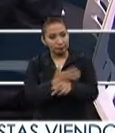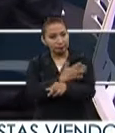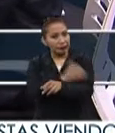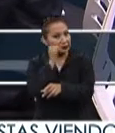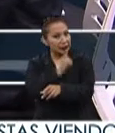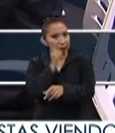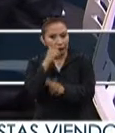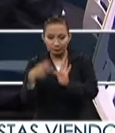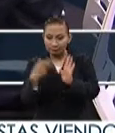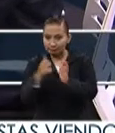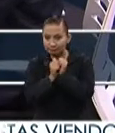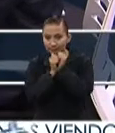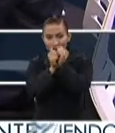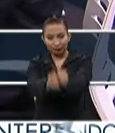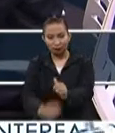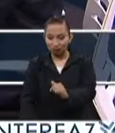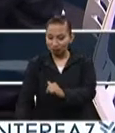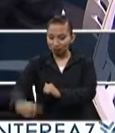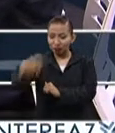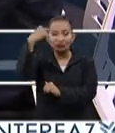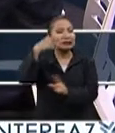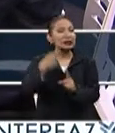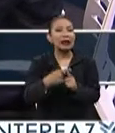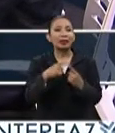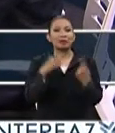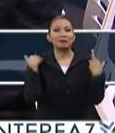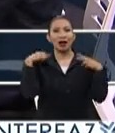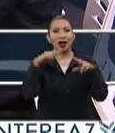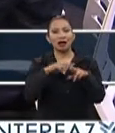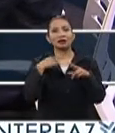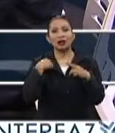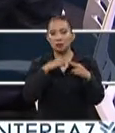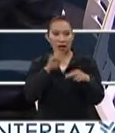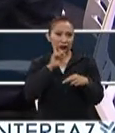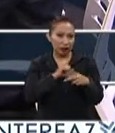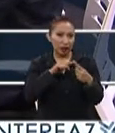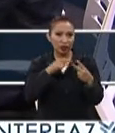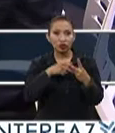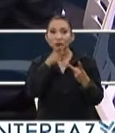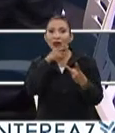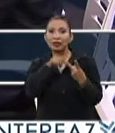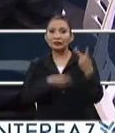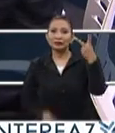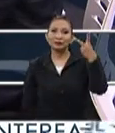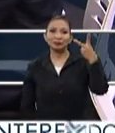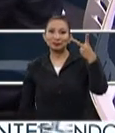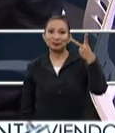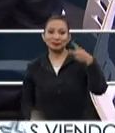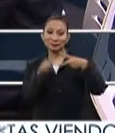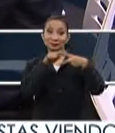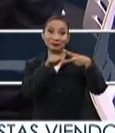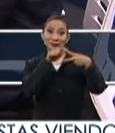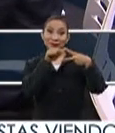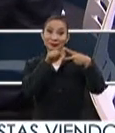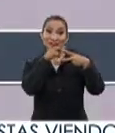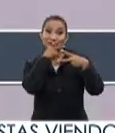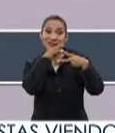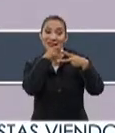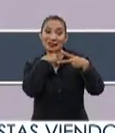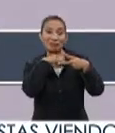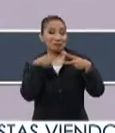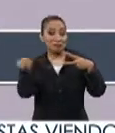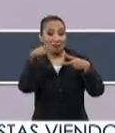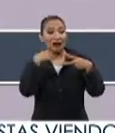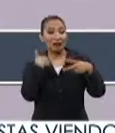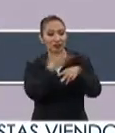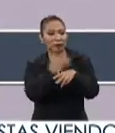acompañan permanentemente durante su crecimiento, que son el maestro o la maestra y sus padres de familia, ¿no? Los padres y las